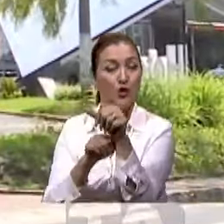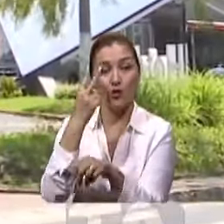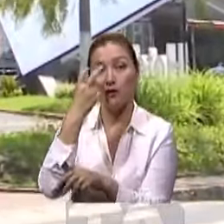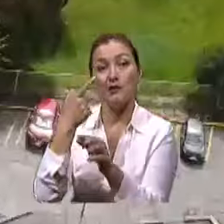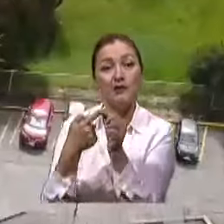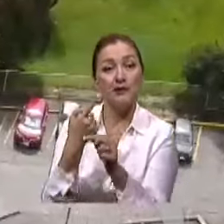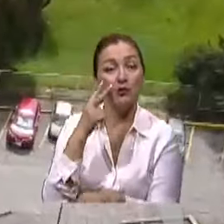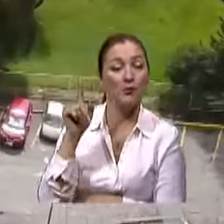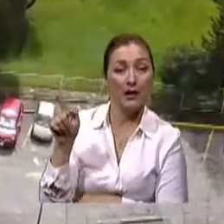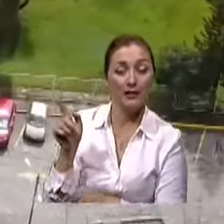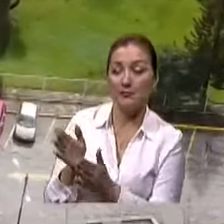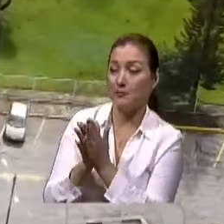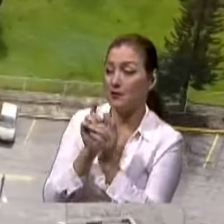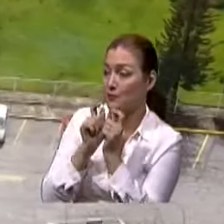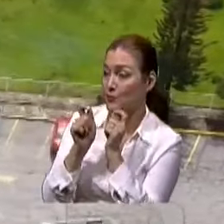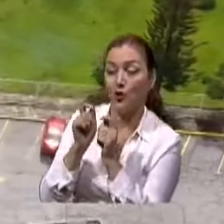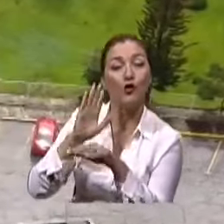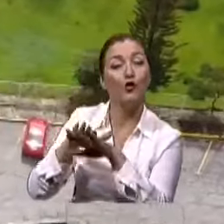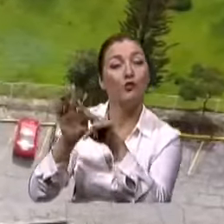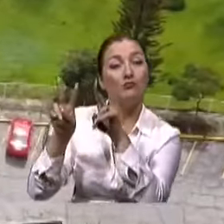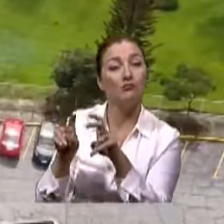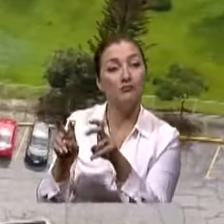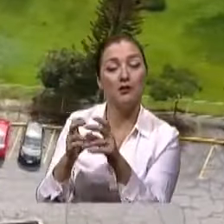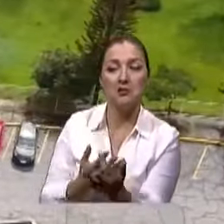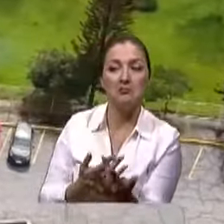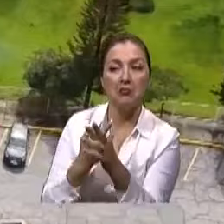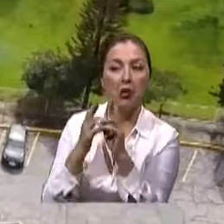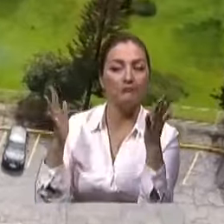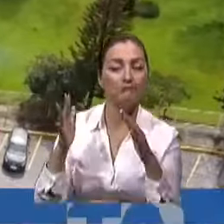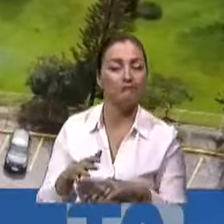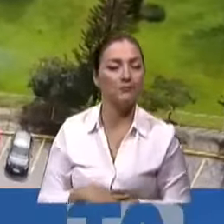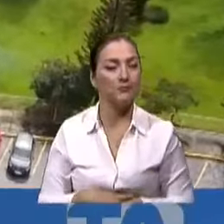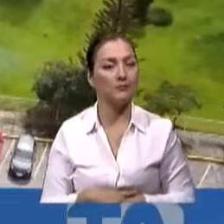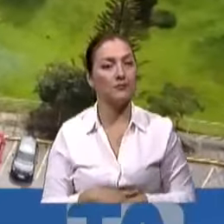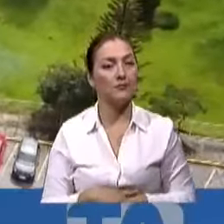Hotel Quito, a quienes solicitamos una entrevista sobre el tema, no nos ha dado una respuesta.